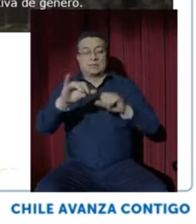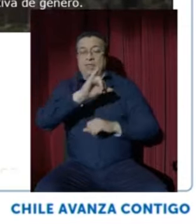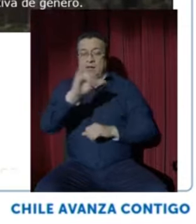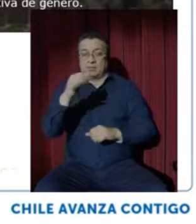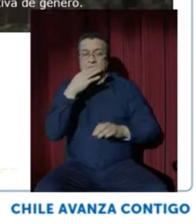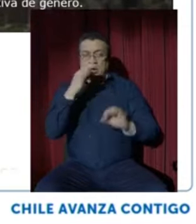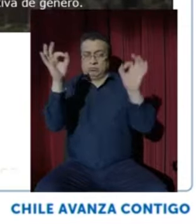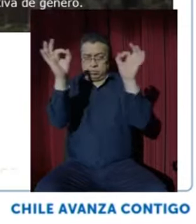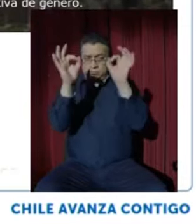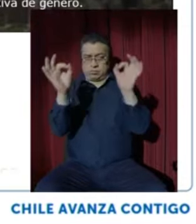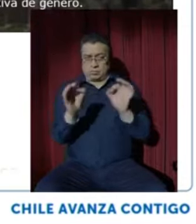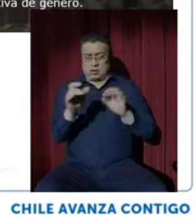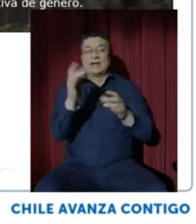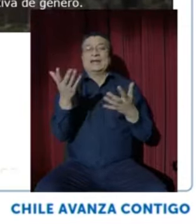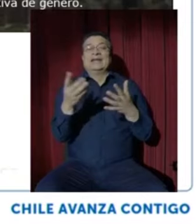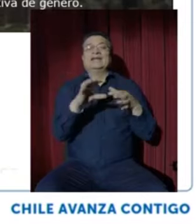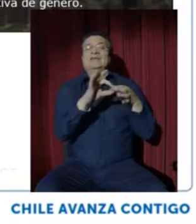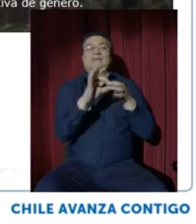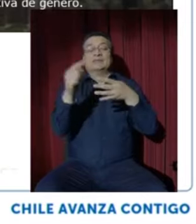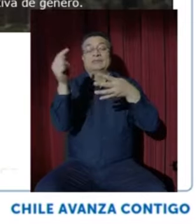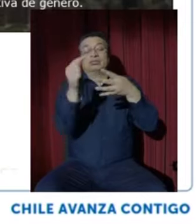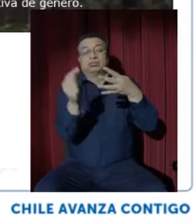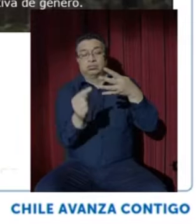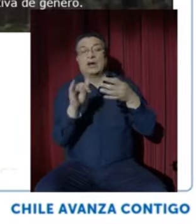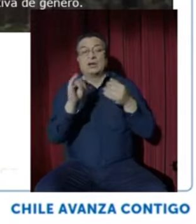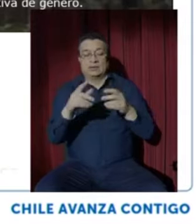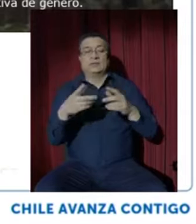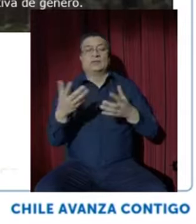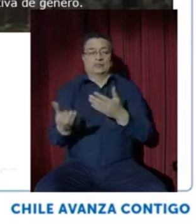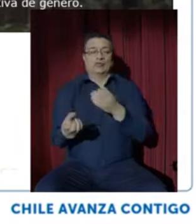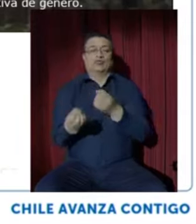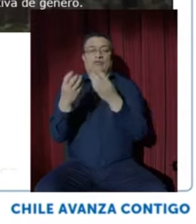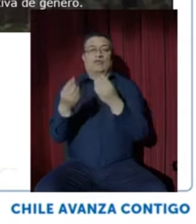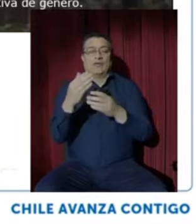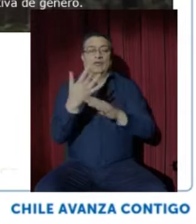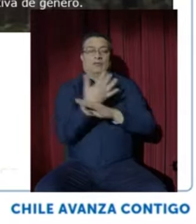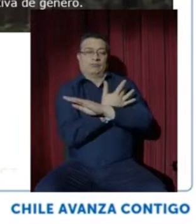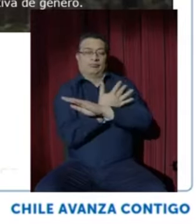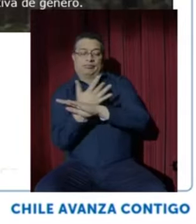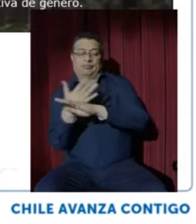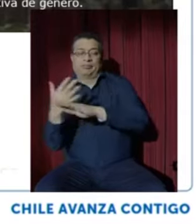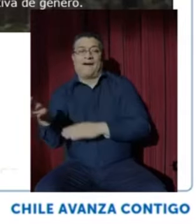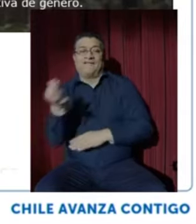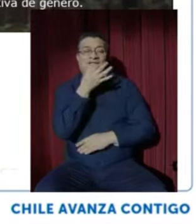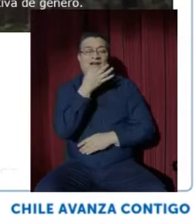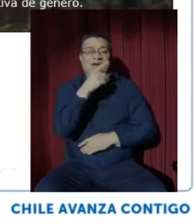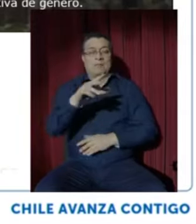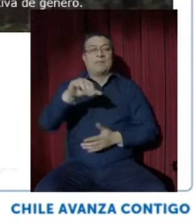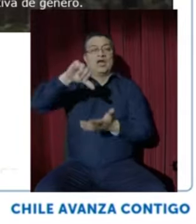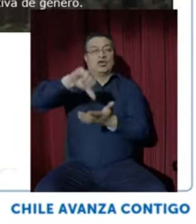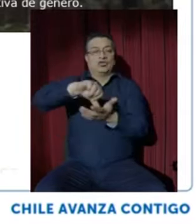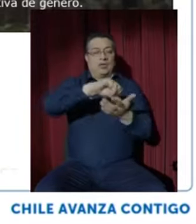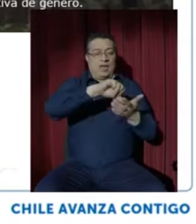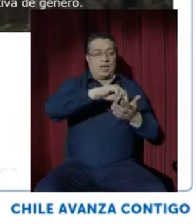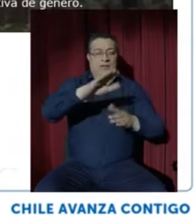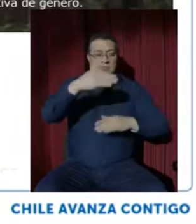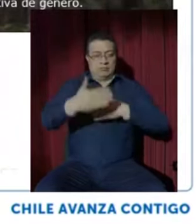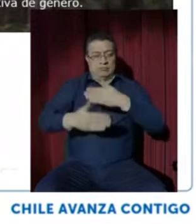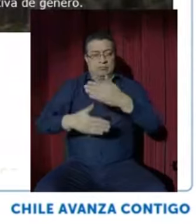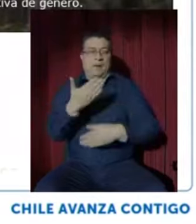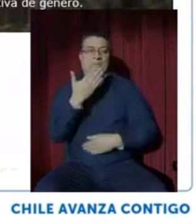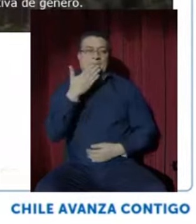explicando En qué consiste esto y la creación y fortalecimiento de eres verdes que aporten la resiliencia de ciudades y